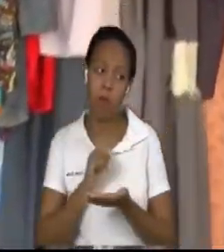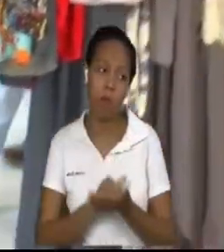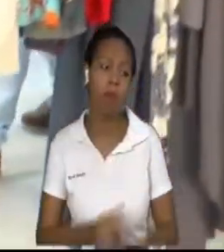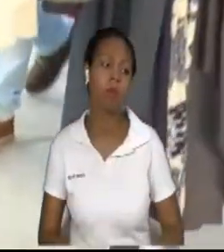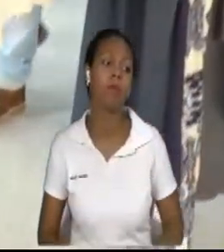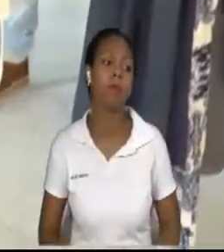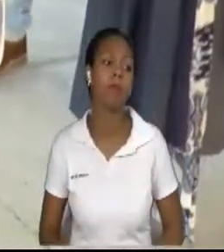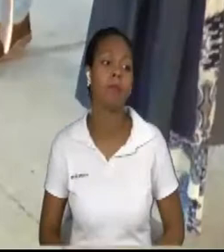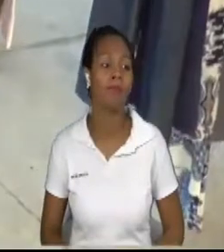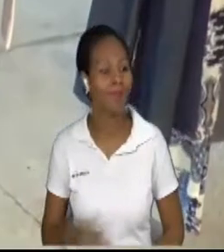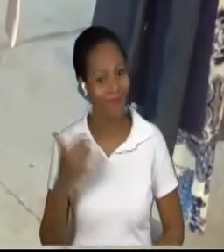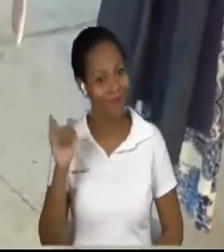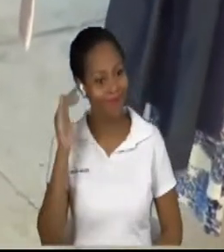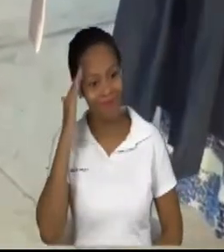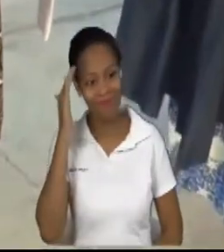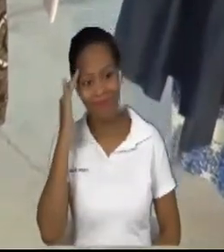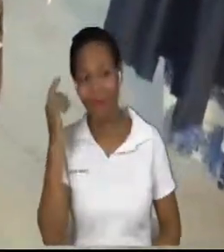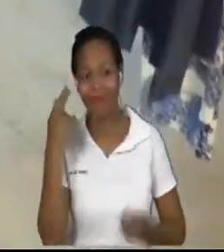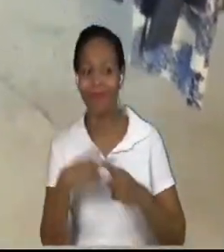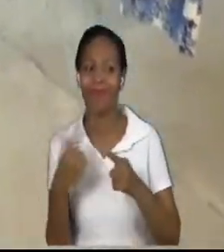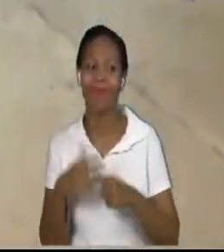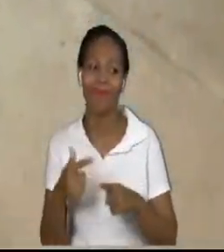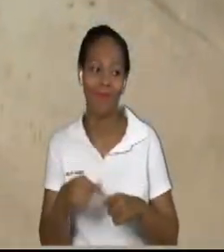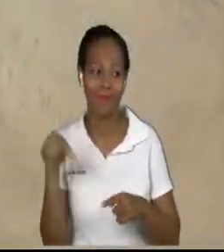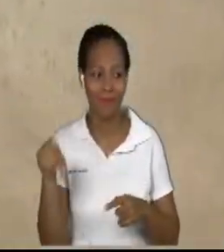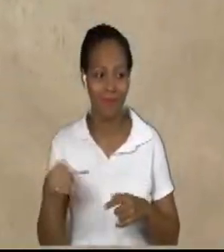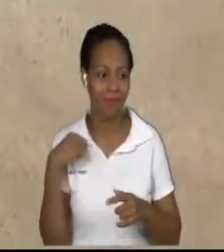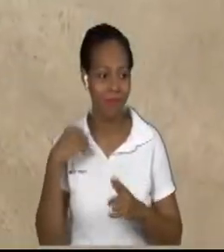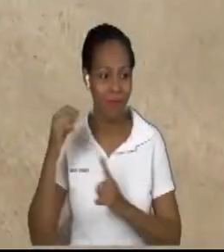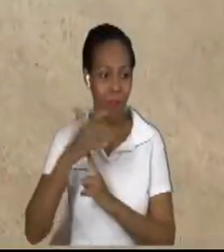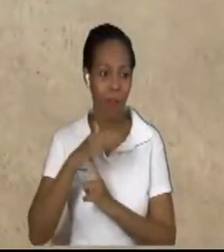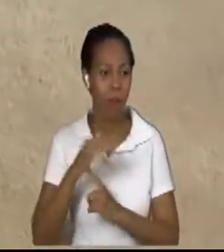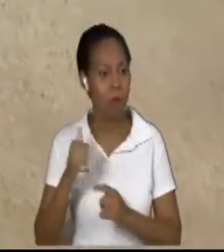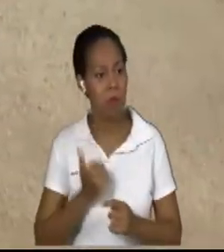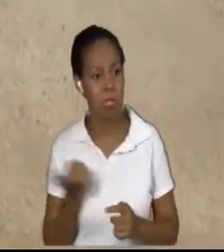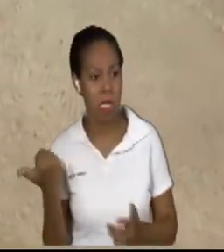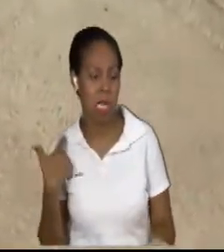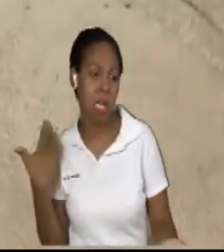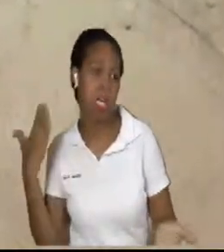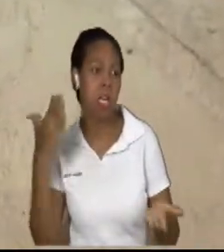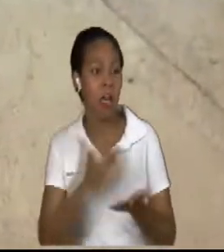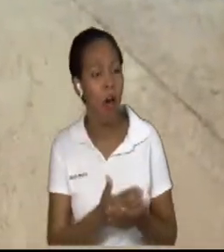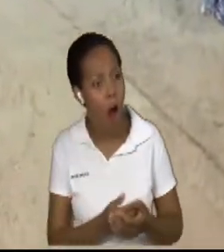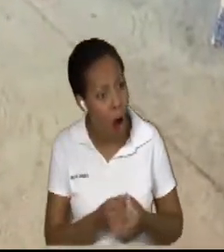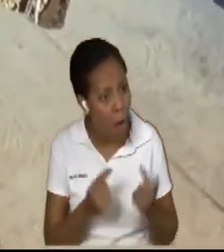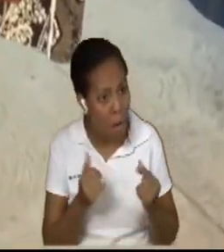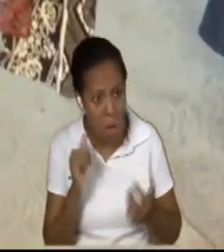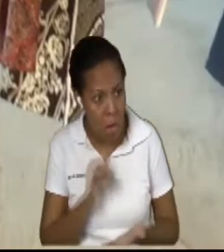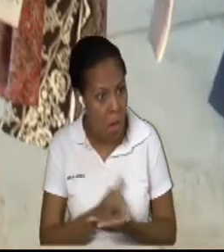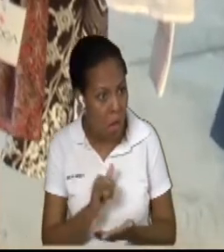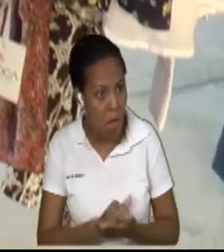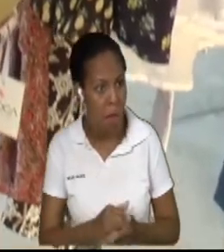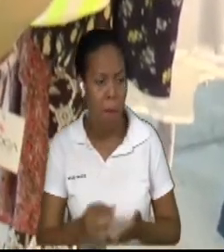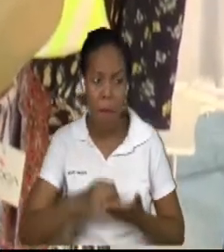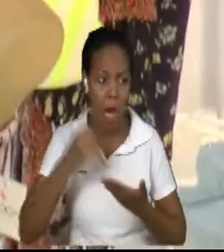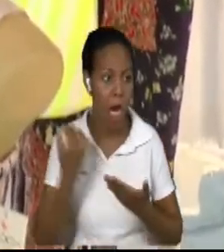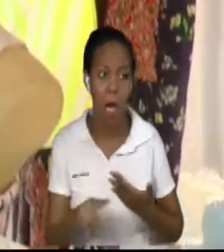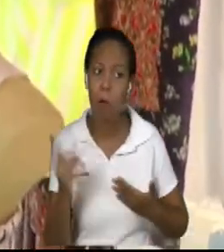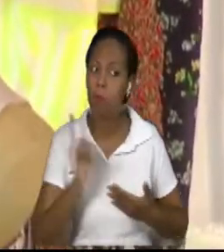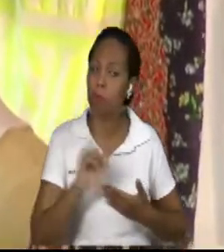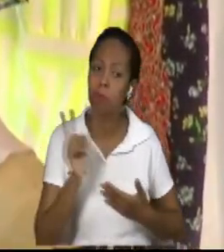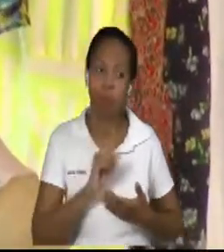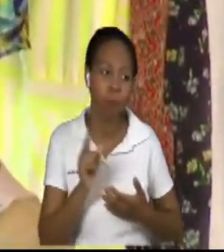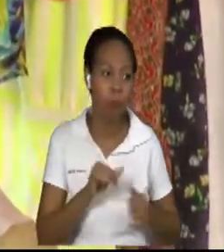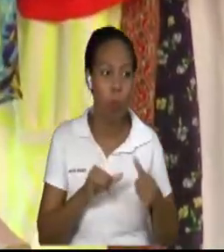ya saben, todo lo que estuvo presente aquí en la feria, ustedes pueden ir y encontrar los mismos precios en las diferentes tiendas, en los diferentes almacenes, y por